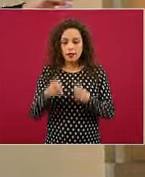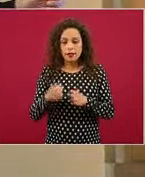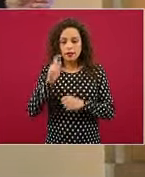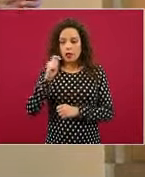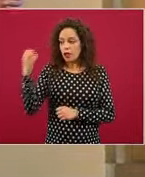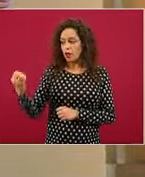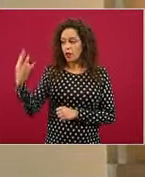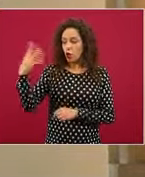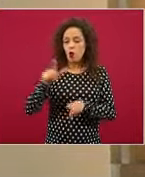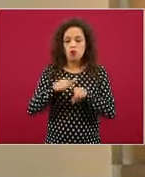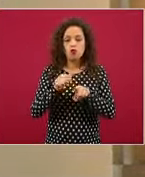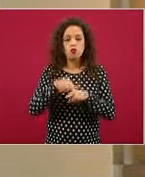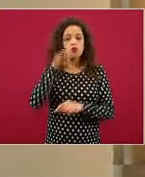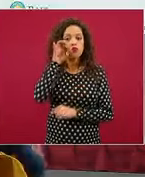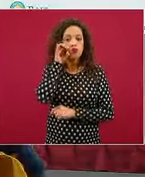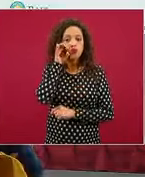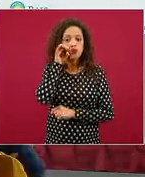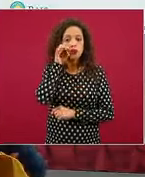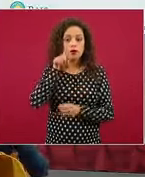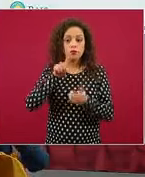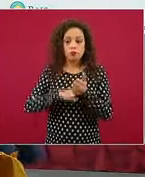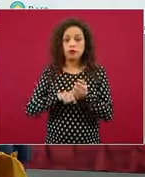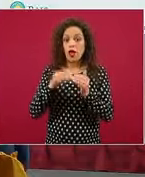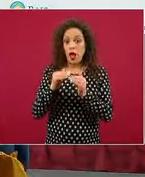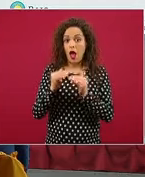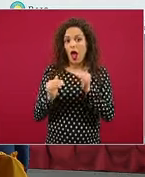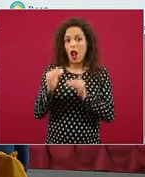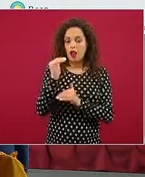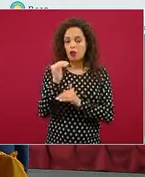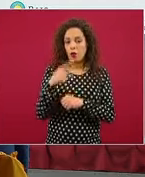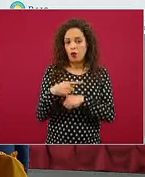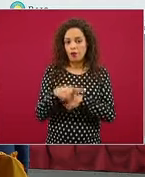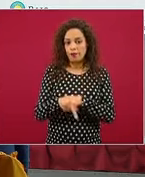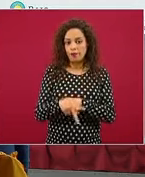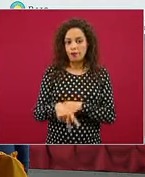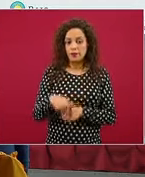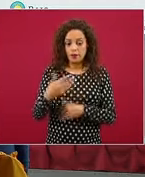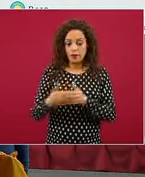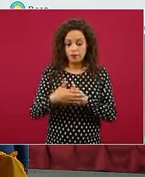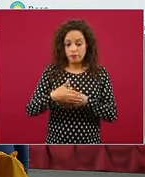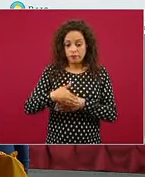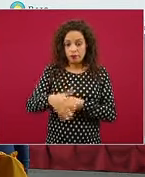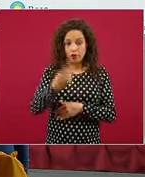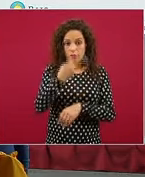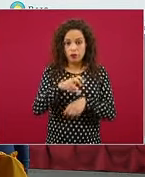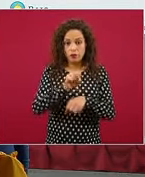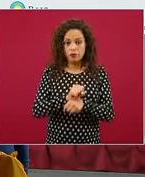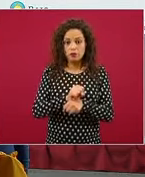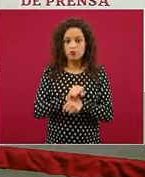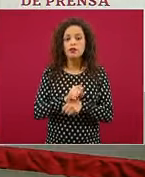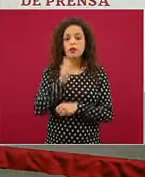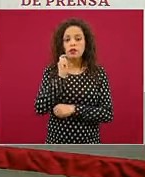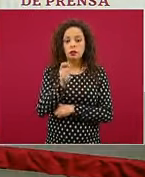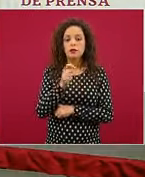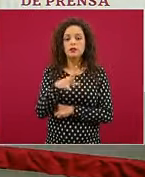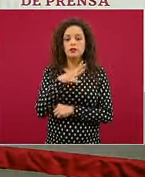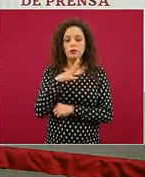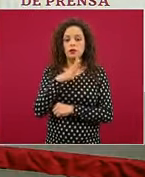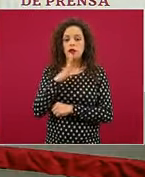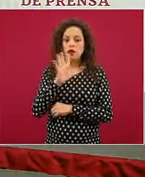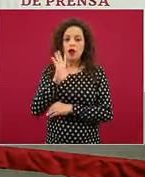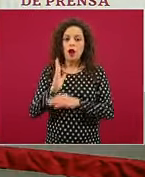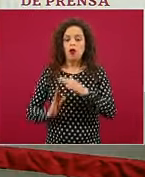color naranja, es decir, un nivel de riesgo alto, para estas siguientes 2 semanas alcanza el nivel de riesgo máximo y se